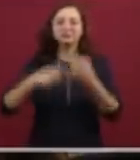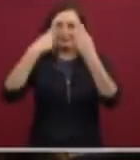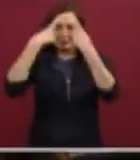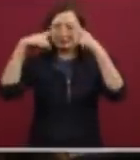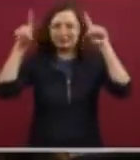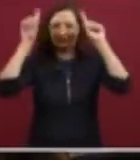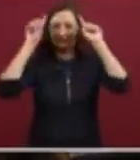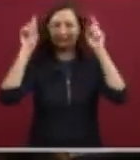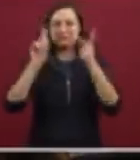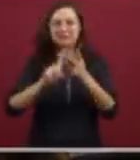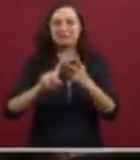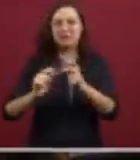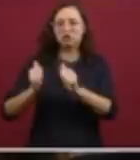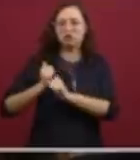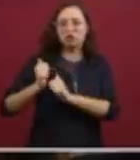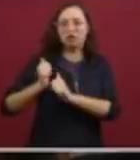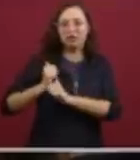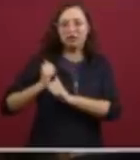y los soldados.